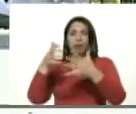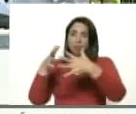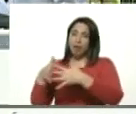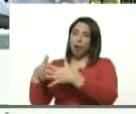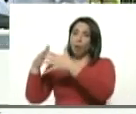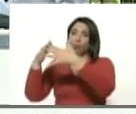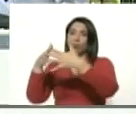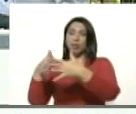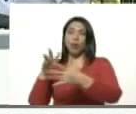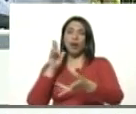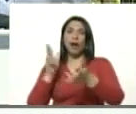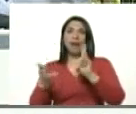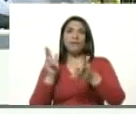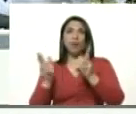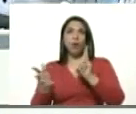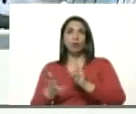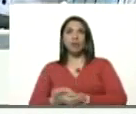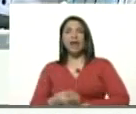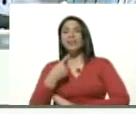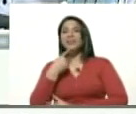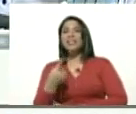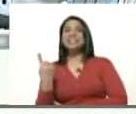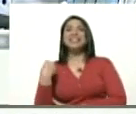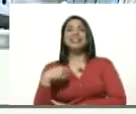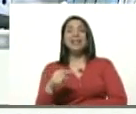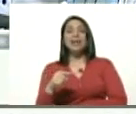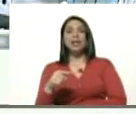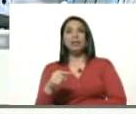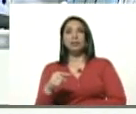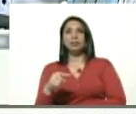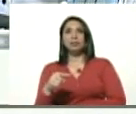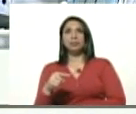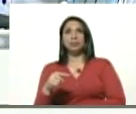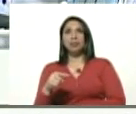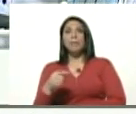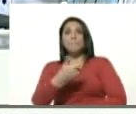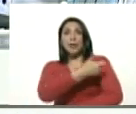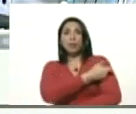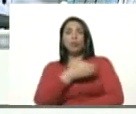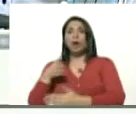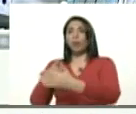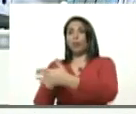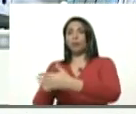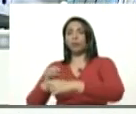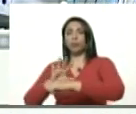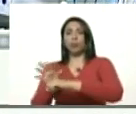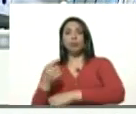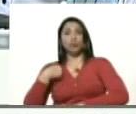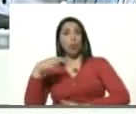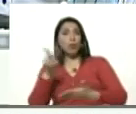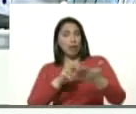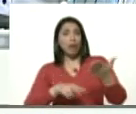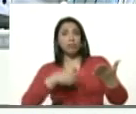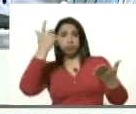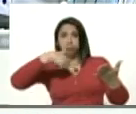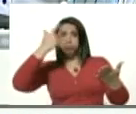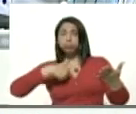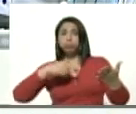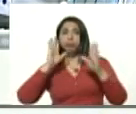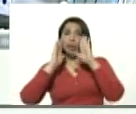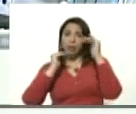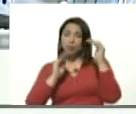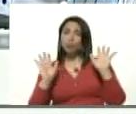de California, dice tener la cura contra el coronavirus. Lo leí con seriedad y mucha